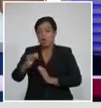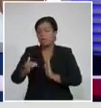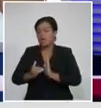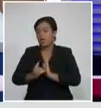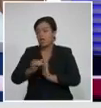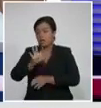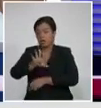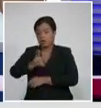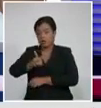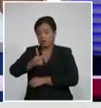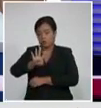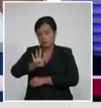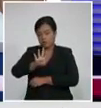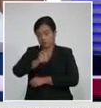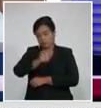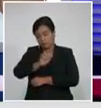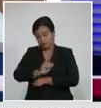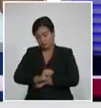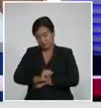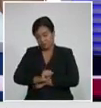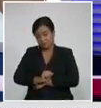19.524 para el